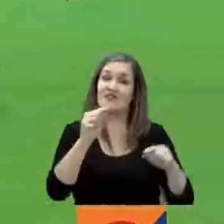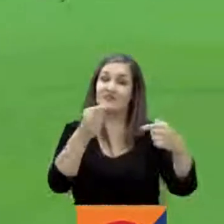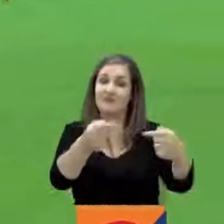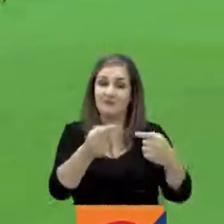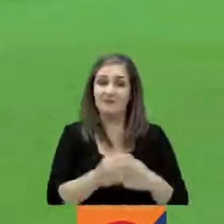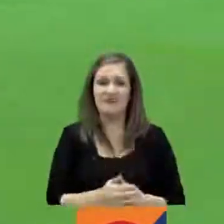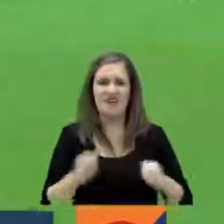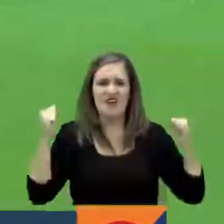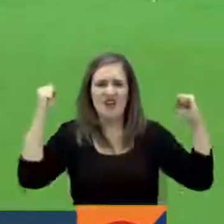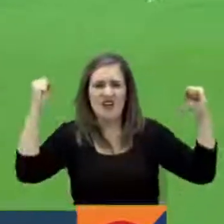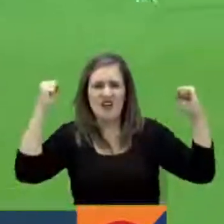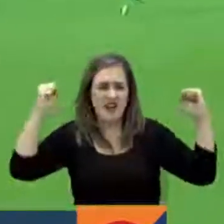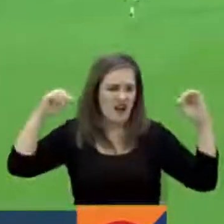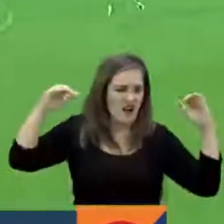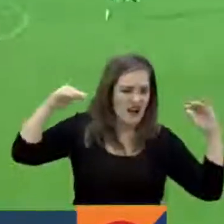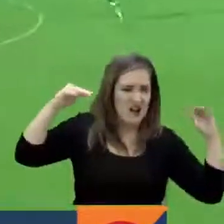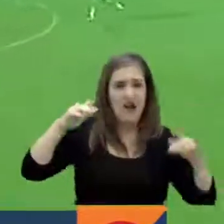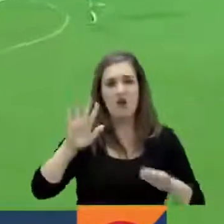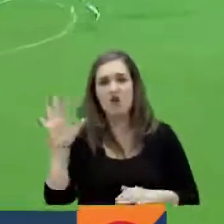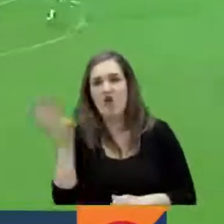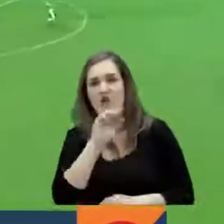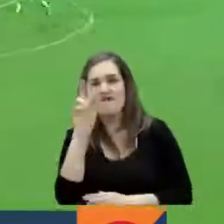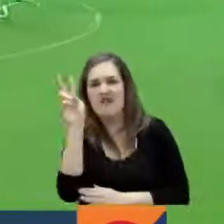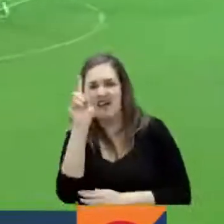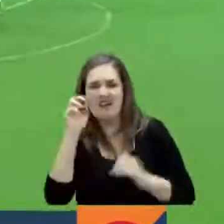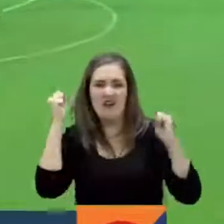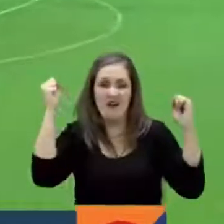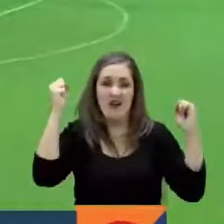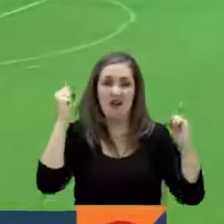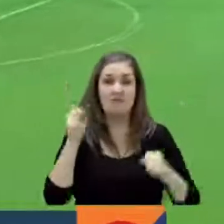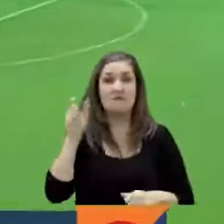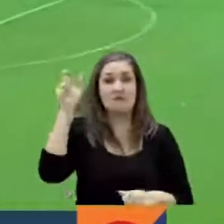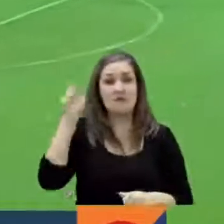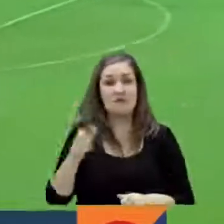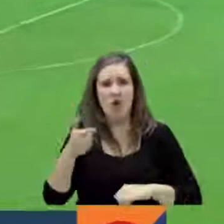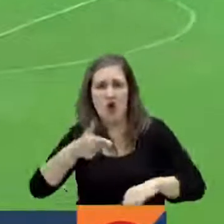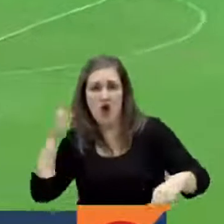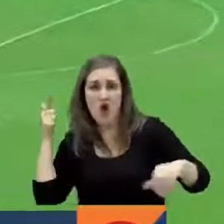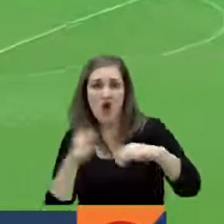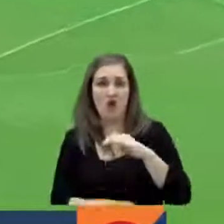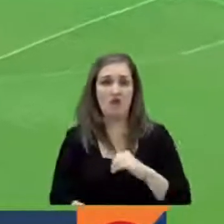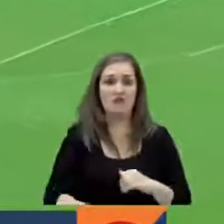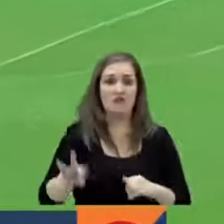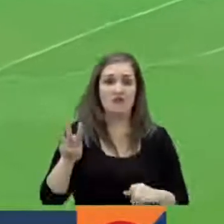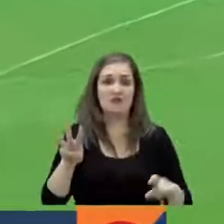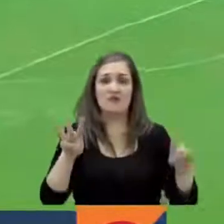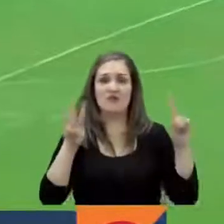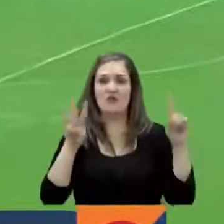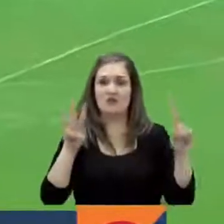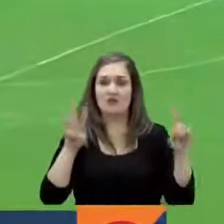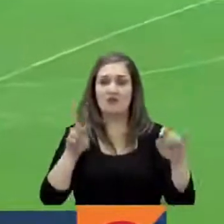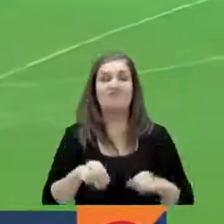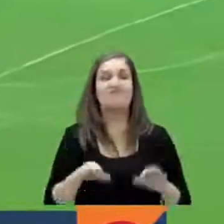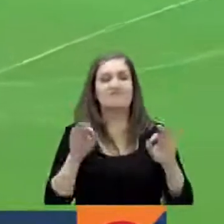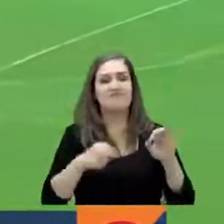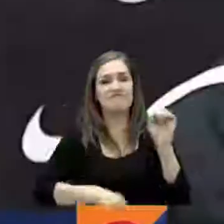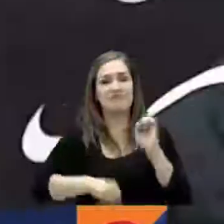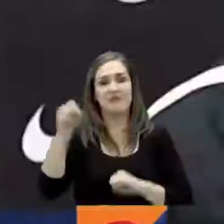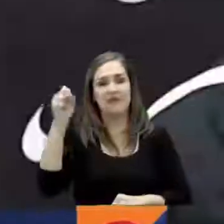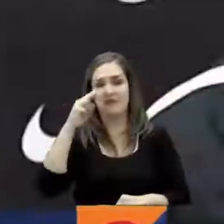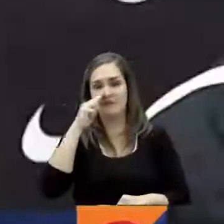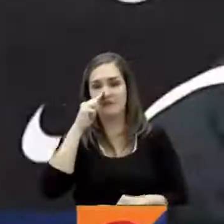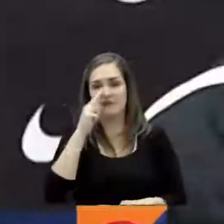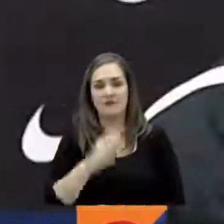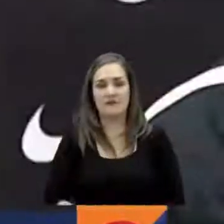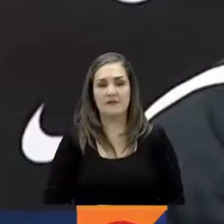estadio a reventar y el verde manejando el balón, Rifle Andrade selló una noche de ensueño para jugadores y su técnico. 3-1 terminó el partido.